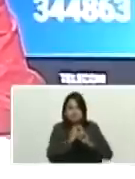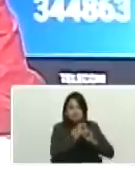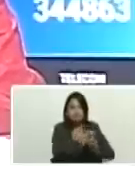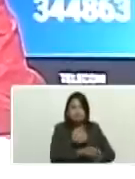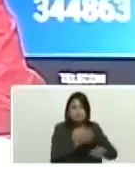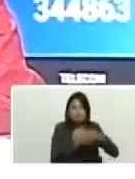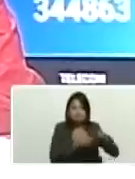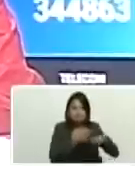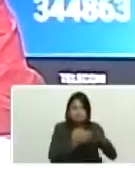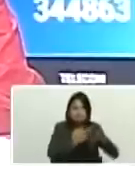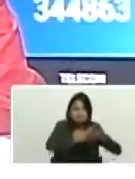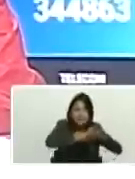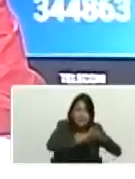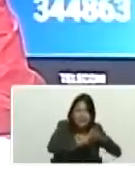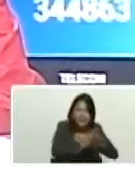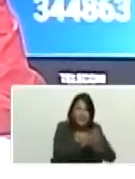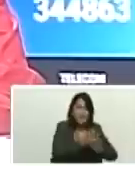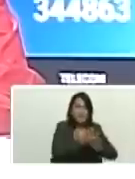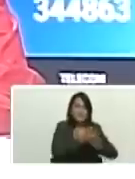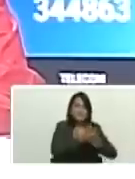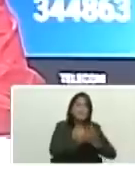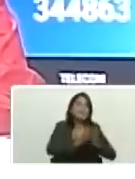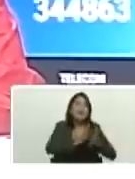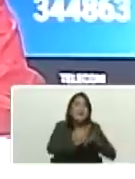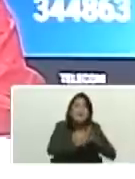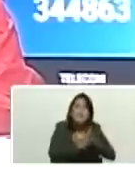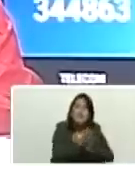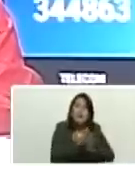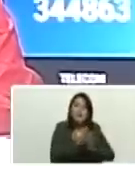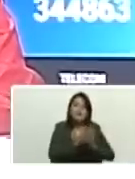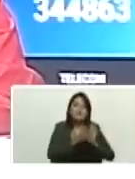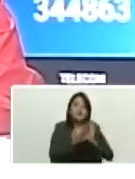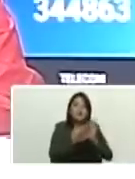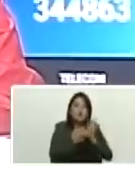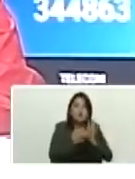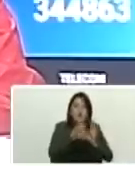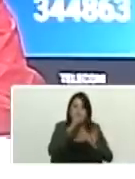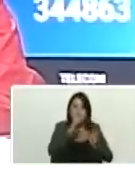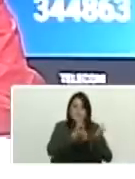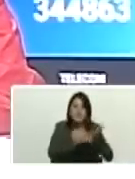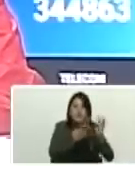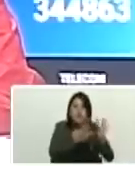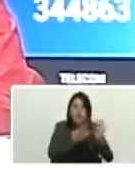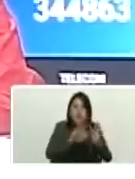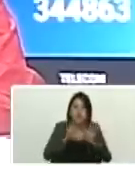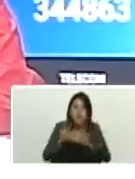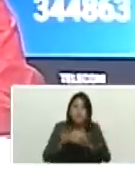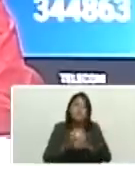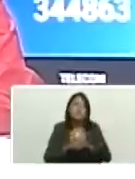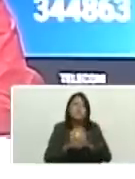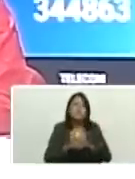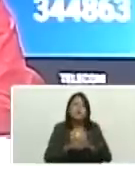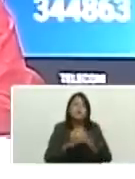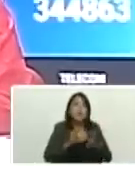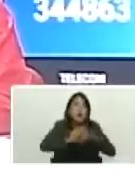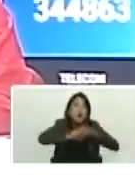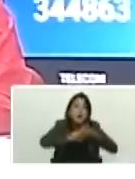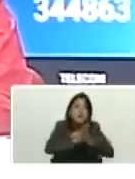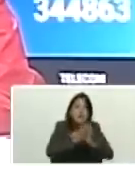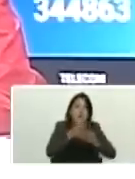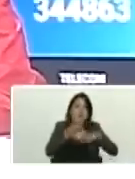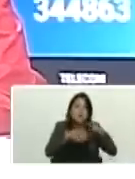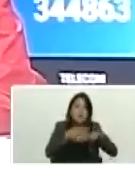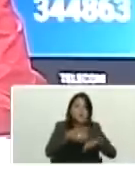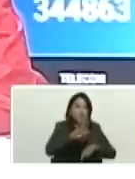revolución bolivariana, para acabar con la Constitución de 1999, para revertir el proceso de justicia